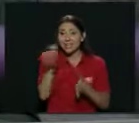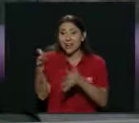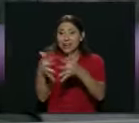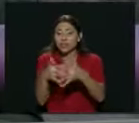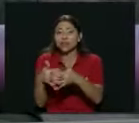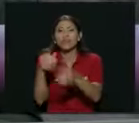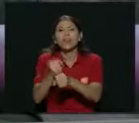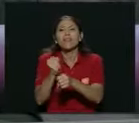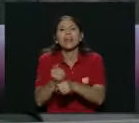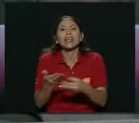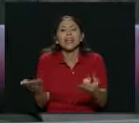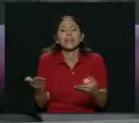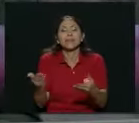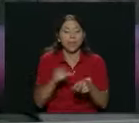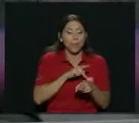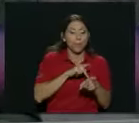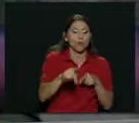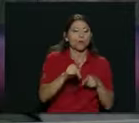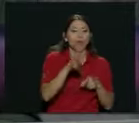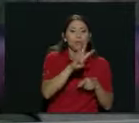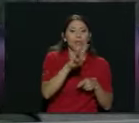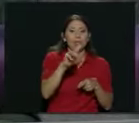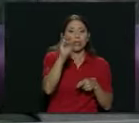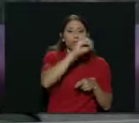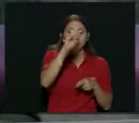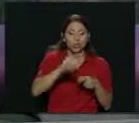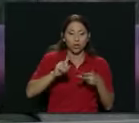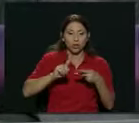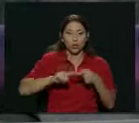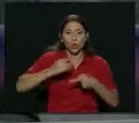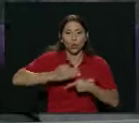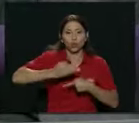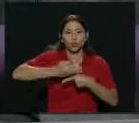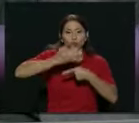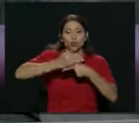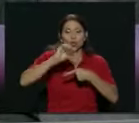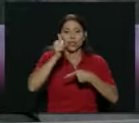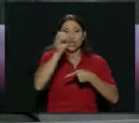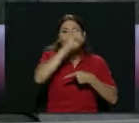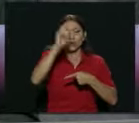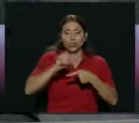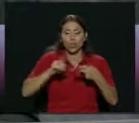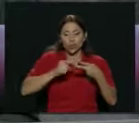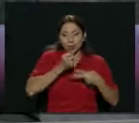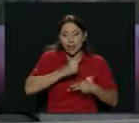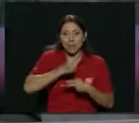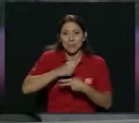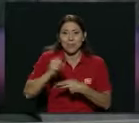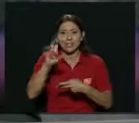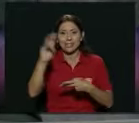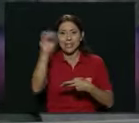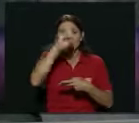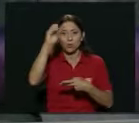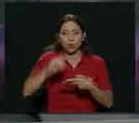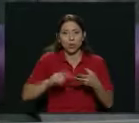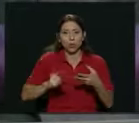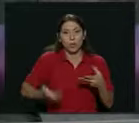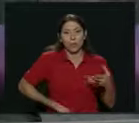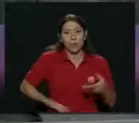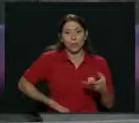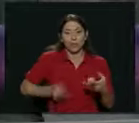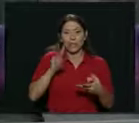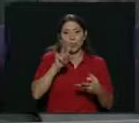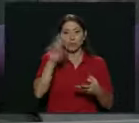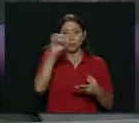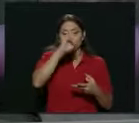Estados Unidos? Labores profesionales el 42%, construcción el 10%, limpieza el 7%, empleadas domésticas el